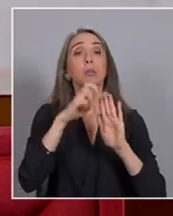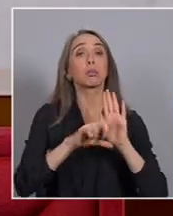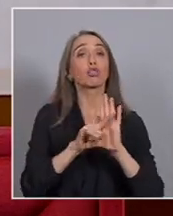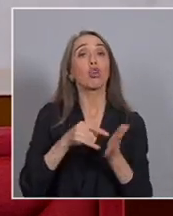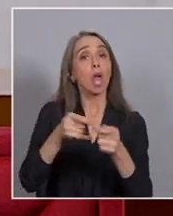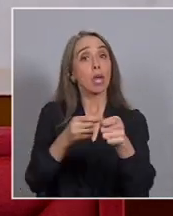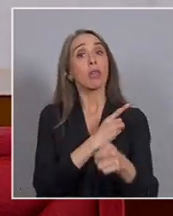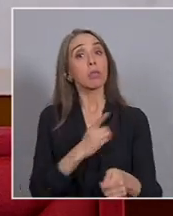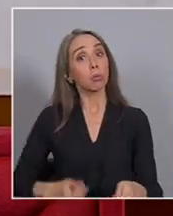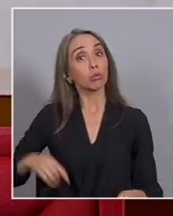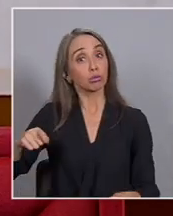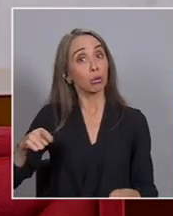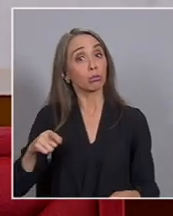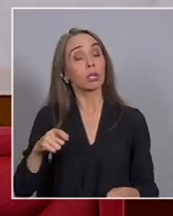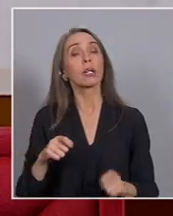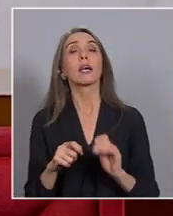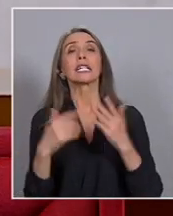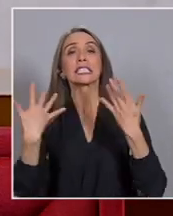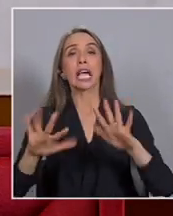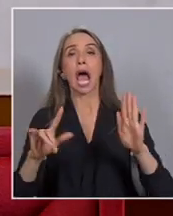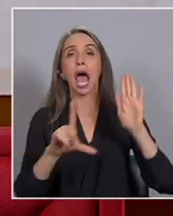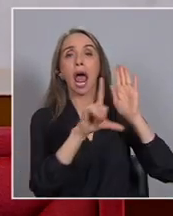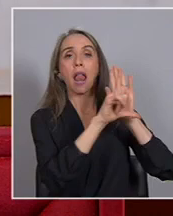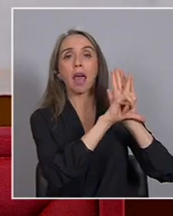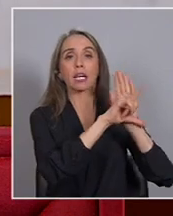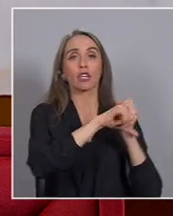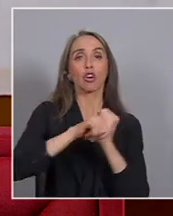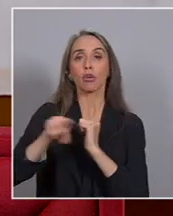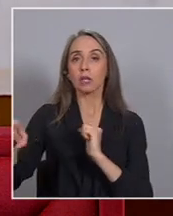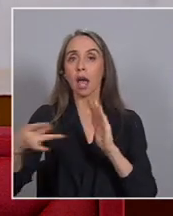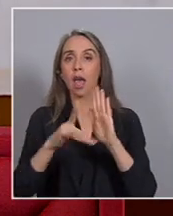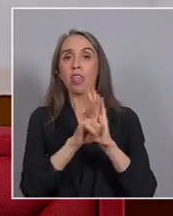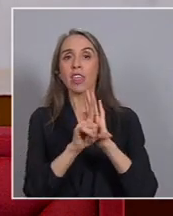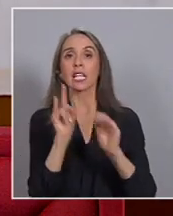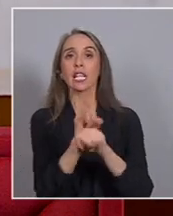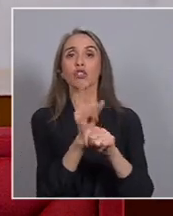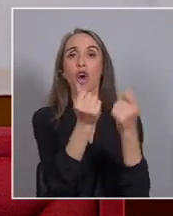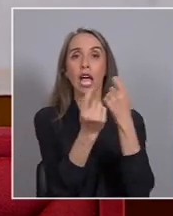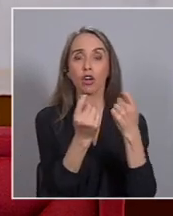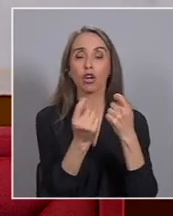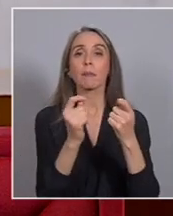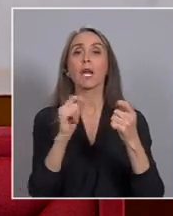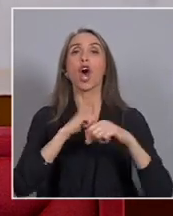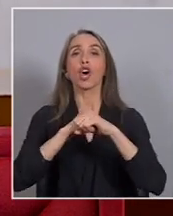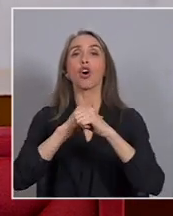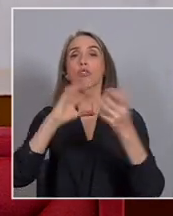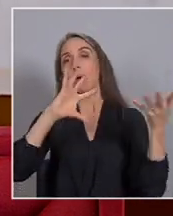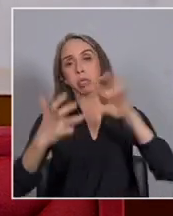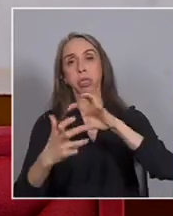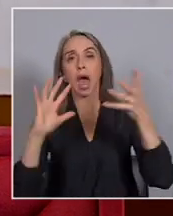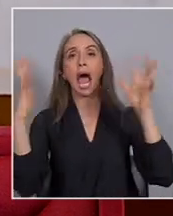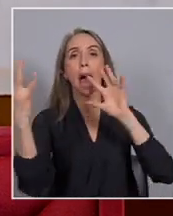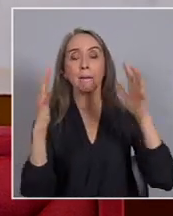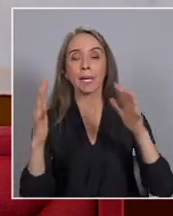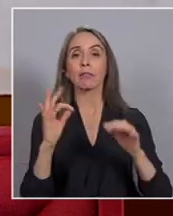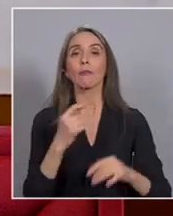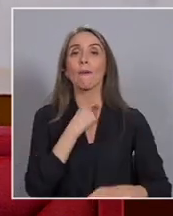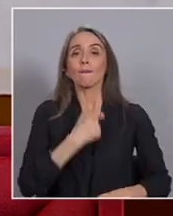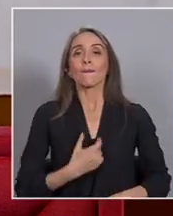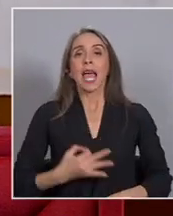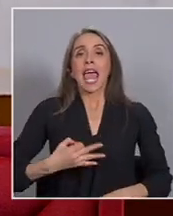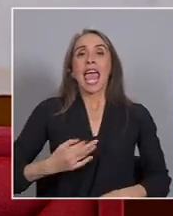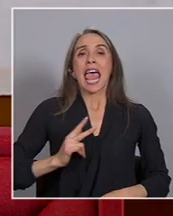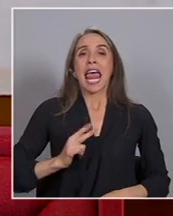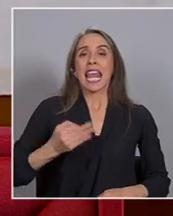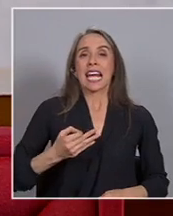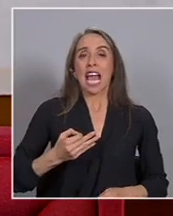parlamentaria también, la ley contra los delitos económicos, ambientales y de cuello y corbata, aprobada este